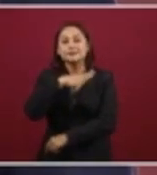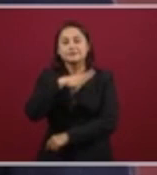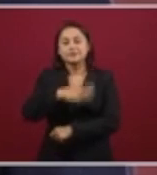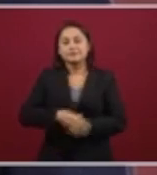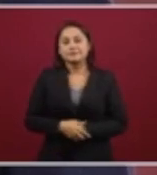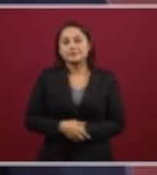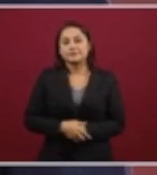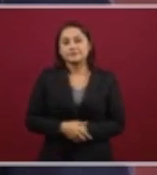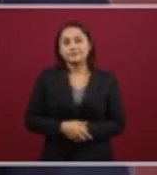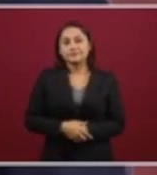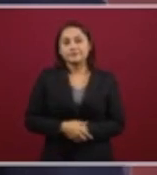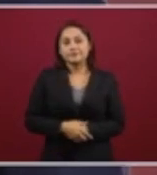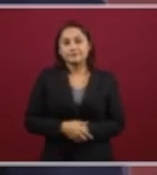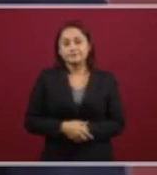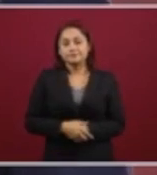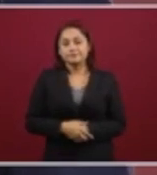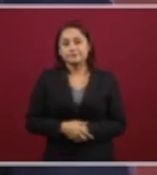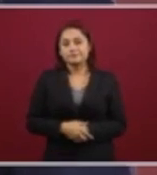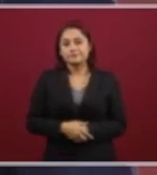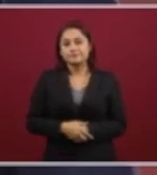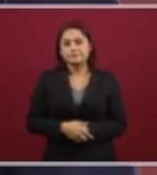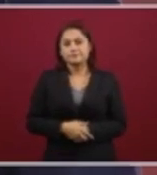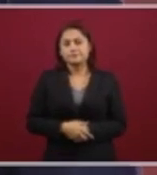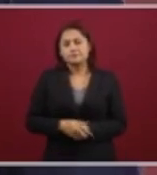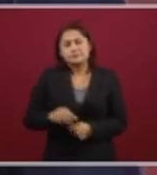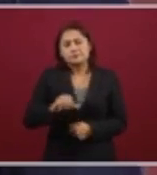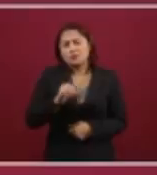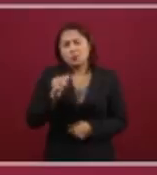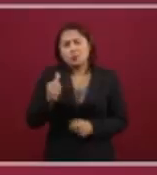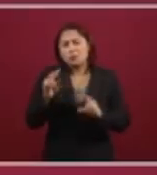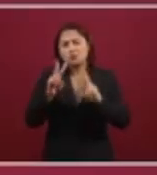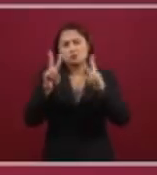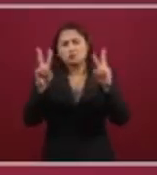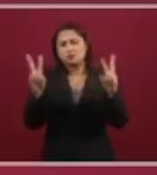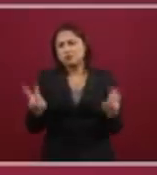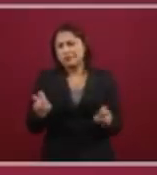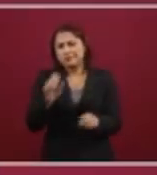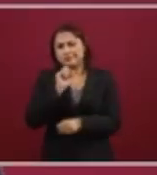Y muchas cosas. Entonces, lo que pasa